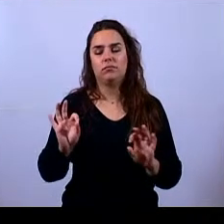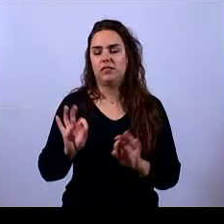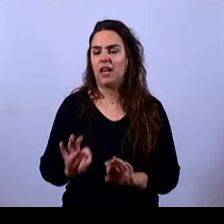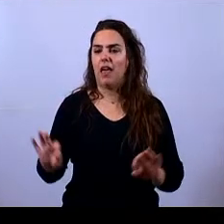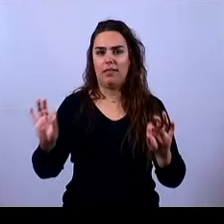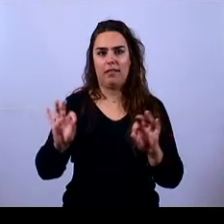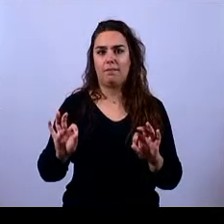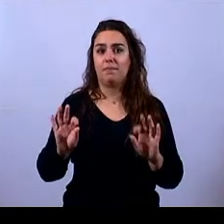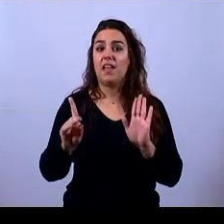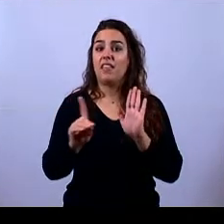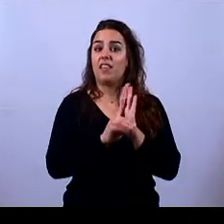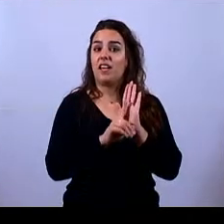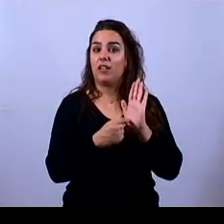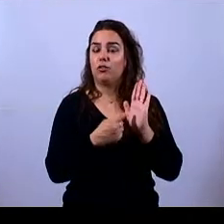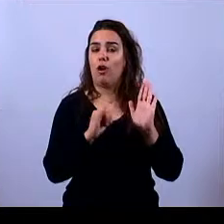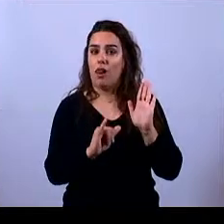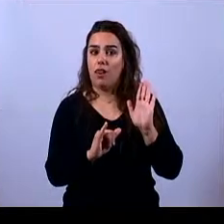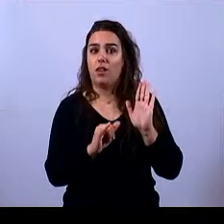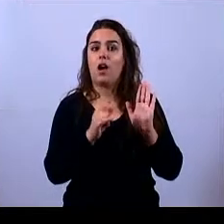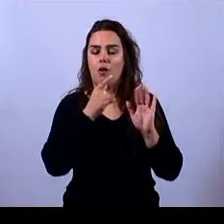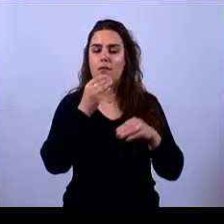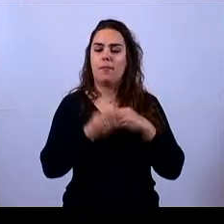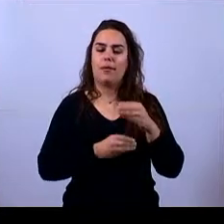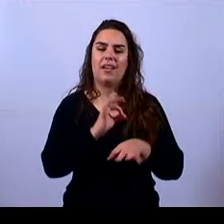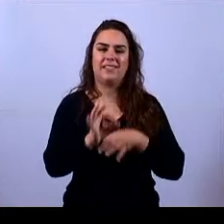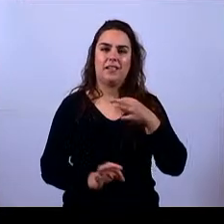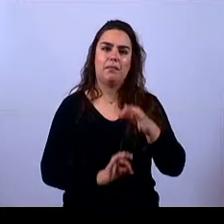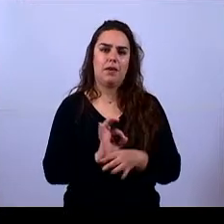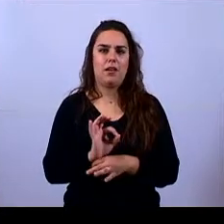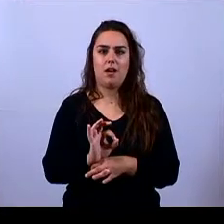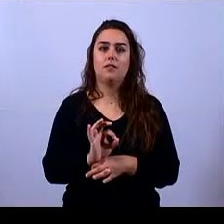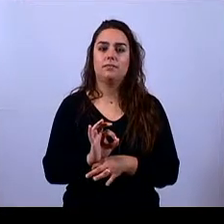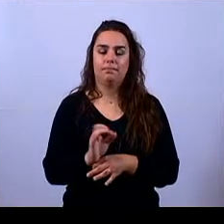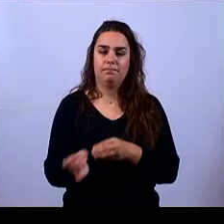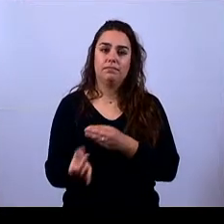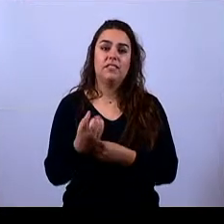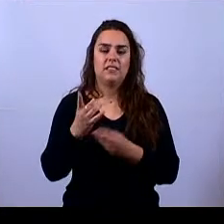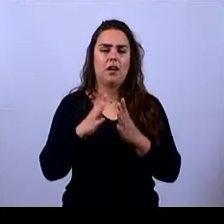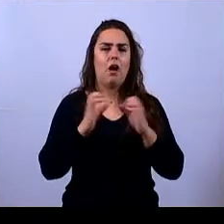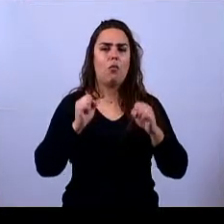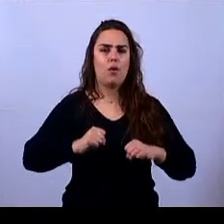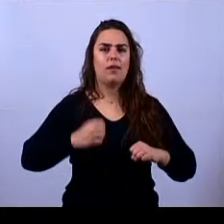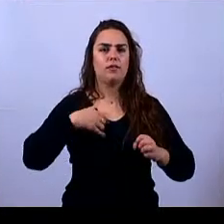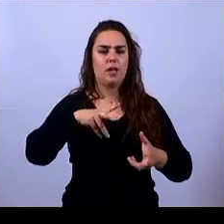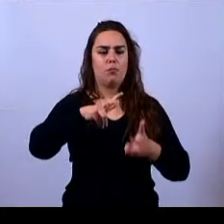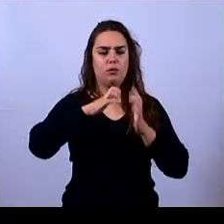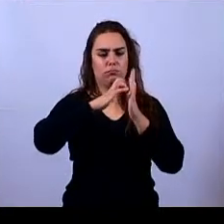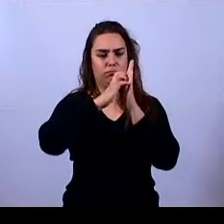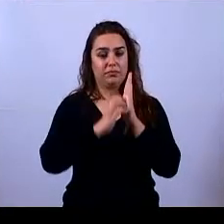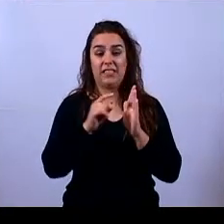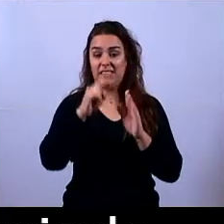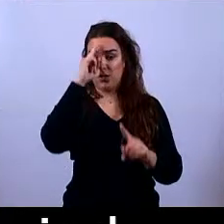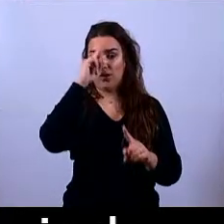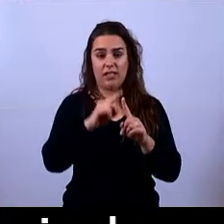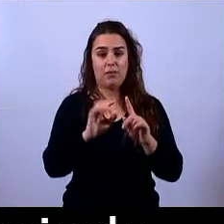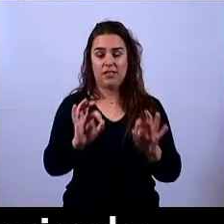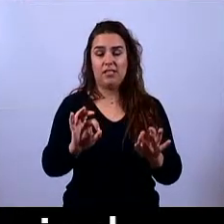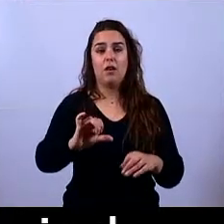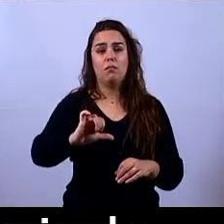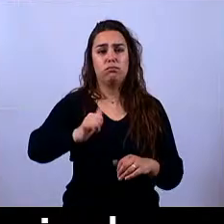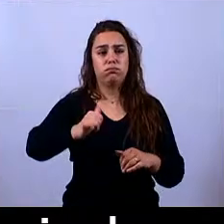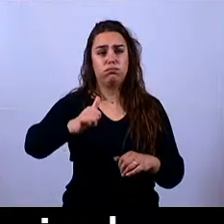Tenemos un decreto que es el que vamos a llevar a la Asamblea y que está de acuerdo en la bajada de impuestos, y ese es el camino, ir aprobándolo,